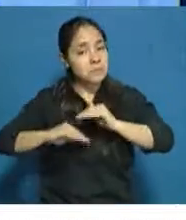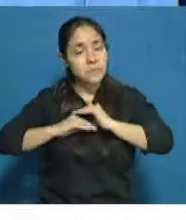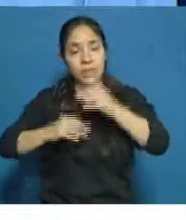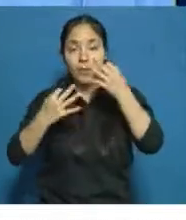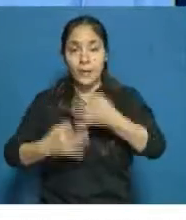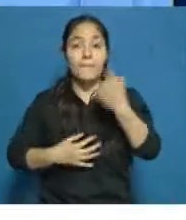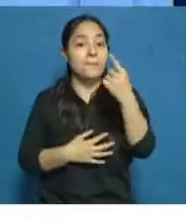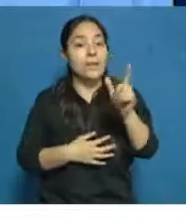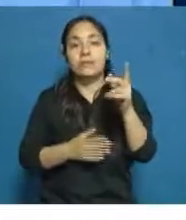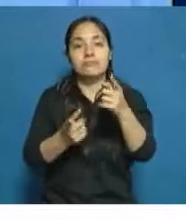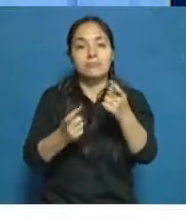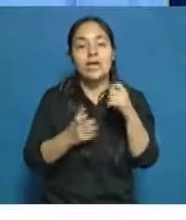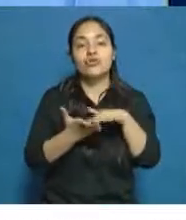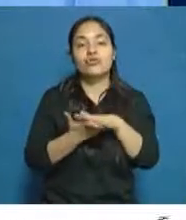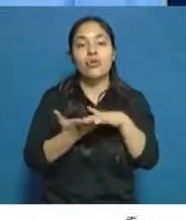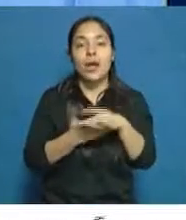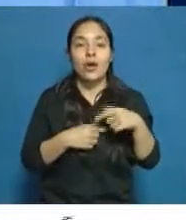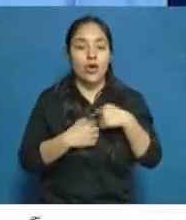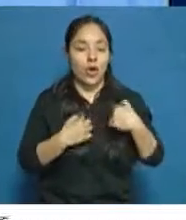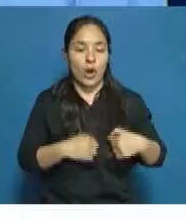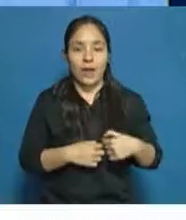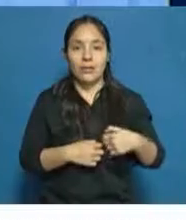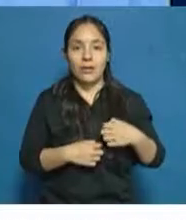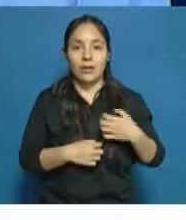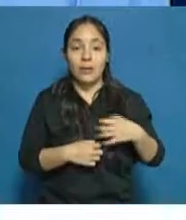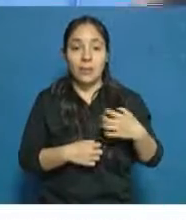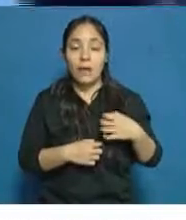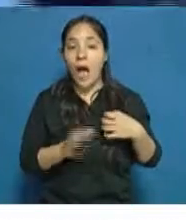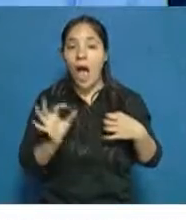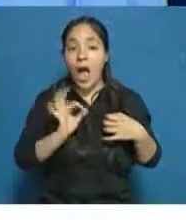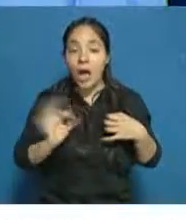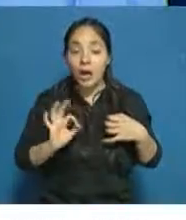solucionar este problema porque tener esas arritmias sí puede tener alguna perjudicación.